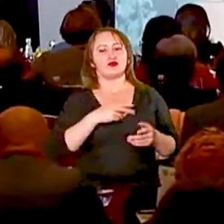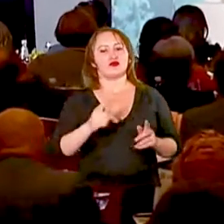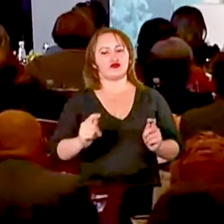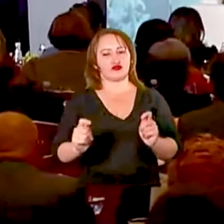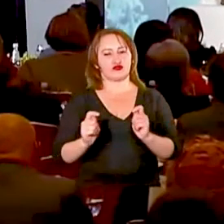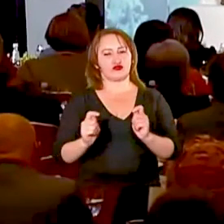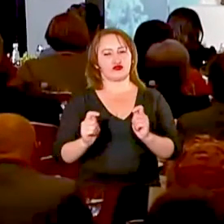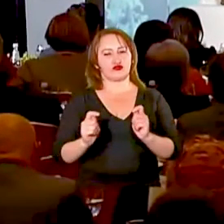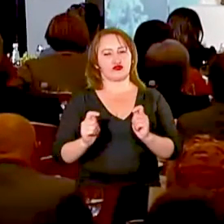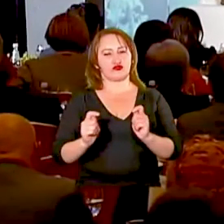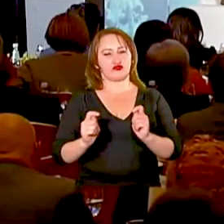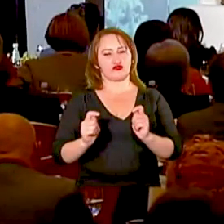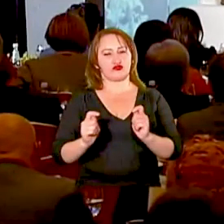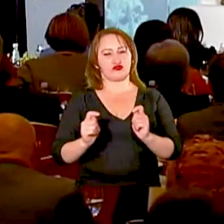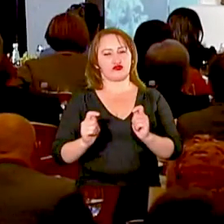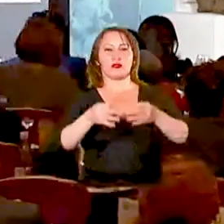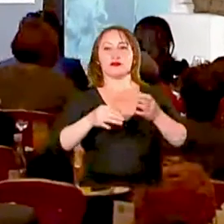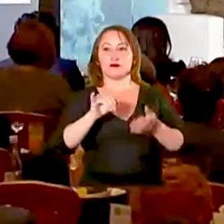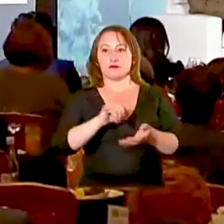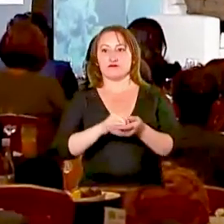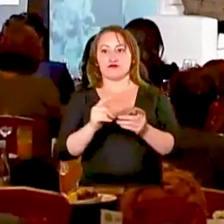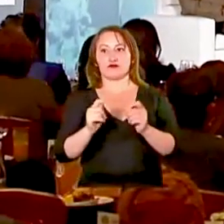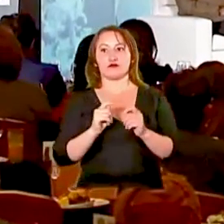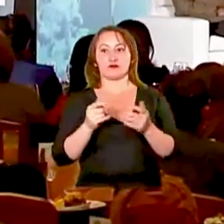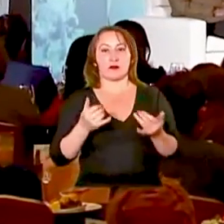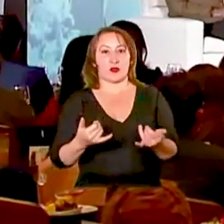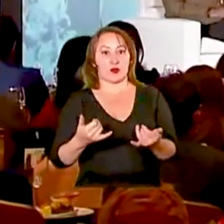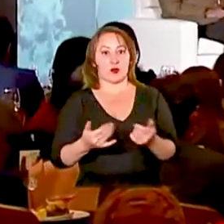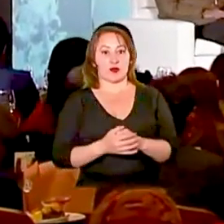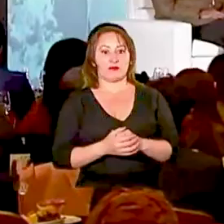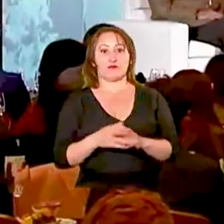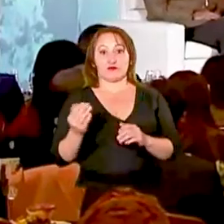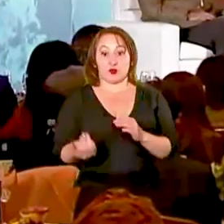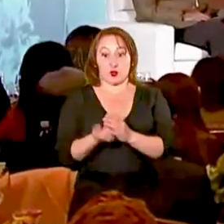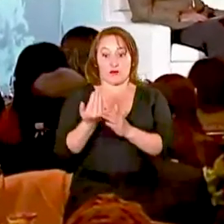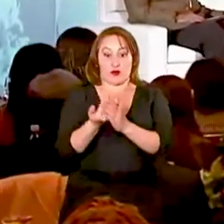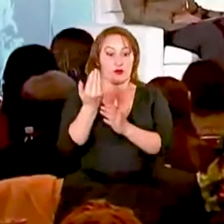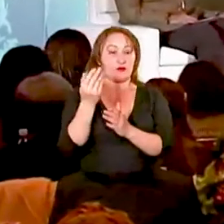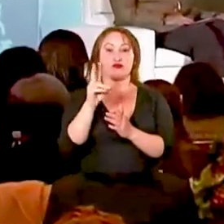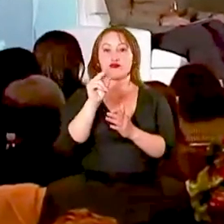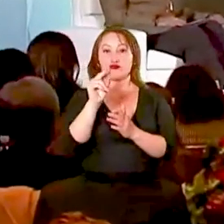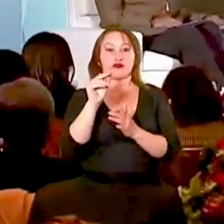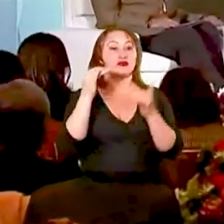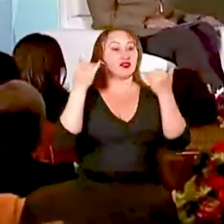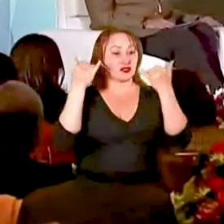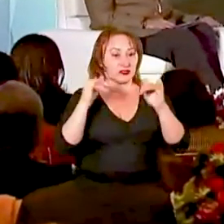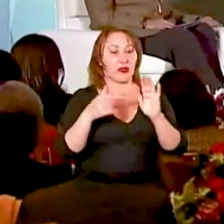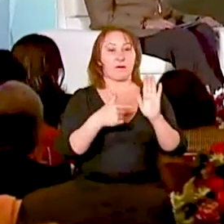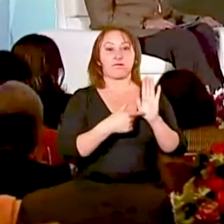judicial? Que se siguió ahora, es decir, no estamos innovando.